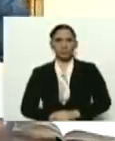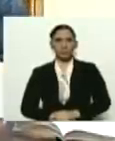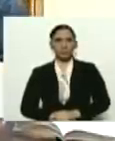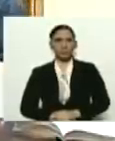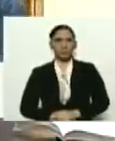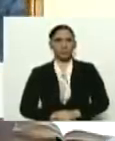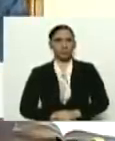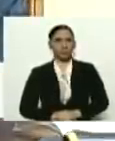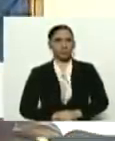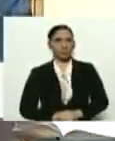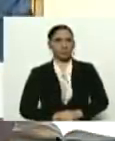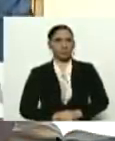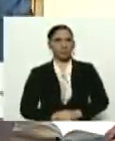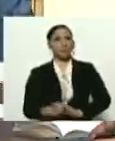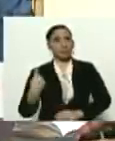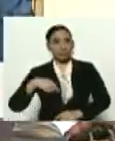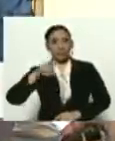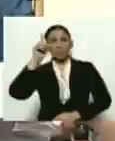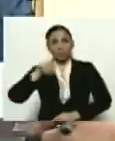Me dicen, tenemos también